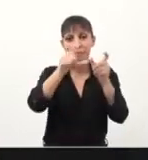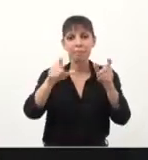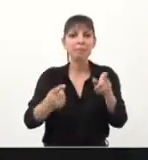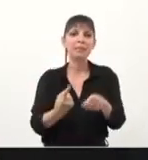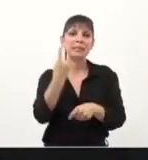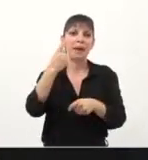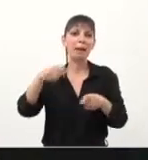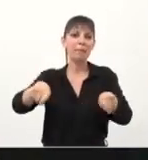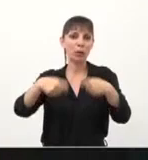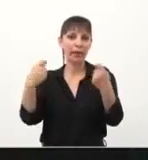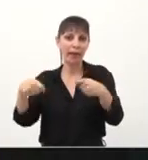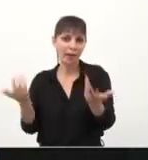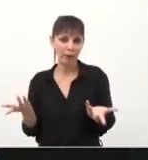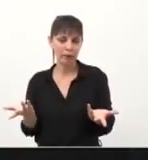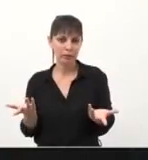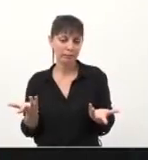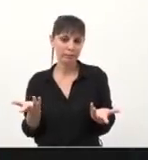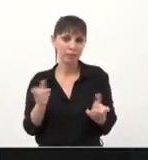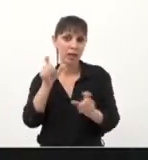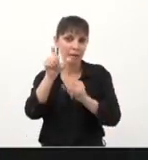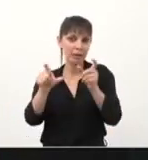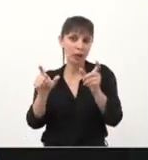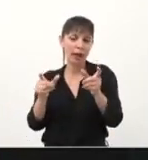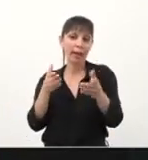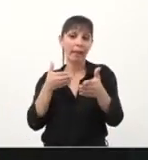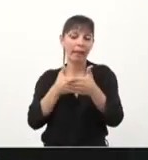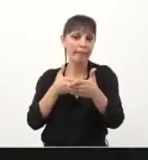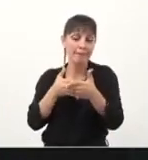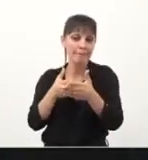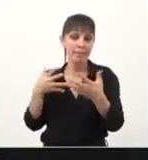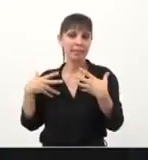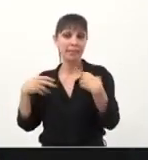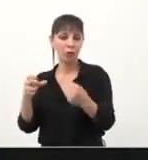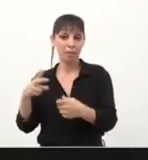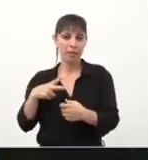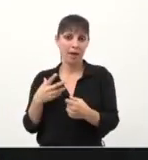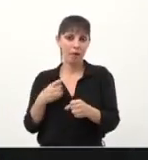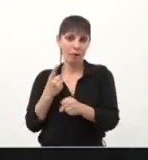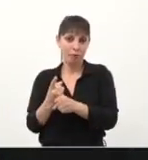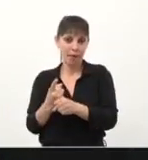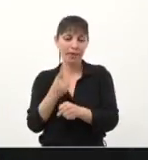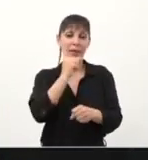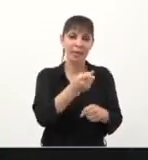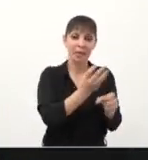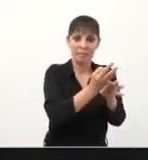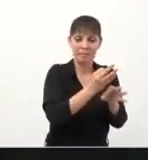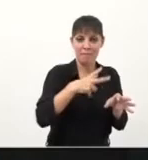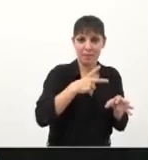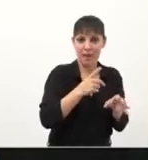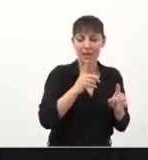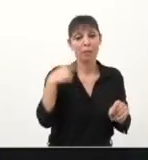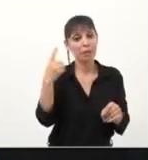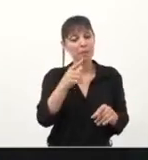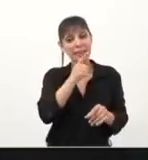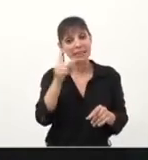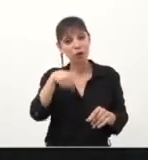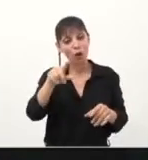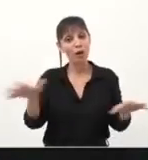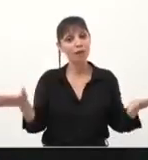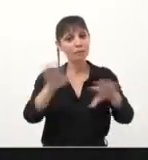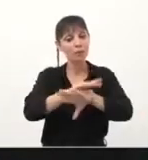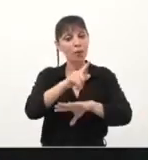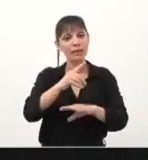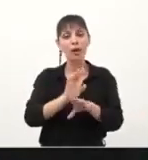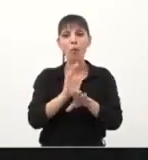perjudicados? Por supuesto que los que no pueden acceder al sistema de salud y al sistema privado de educación. Pero yo creo que nos equivocamos, porque en esto estamos hipotecando el